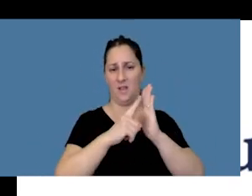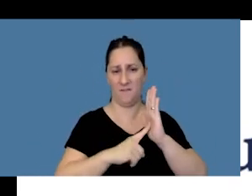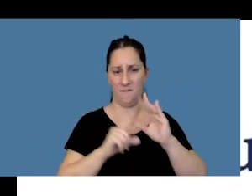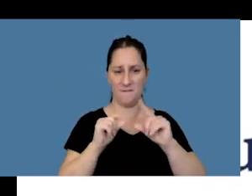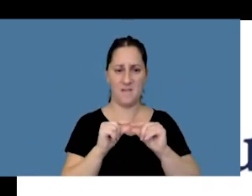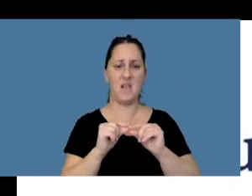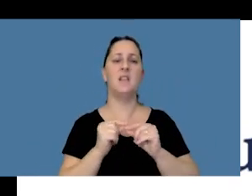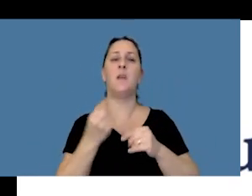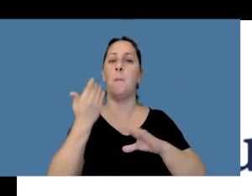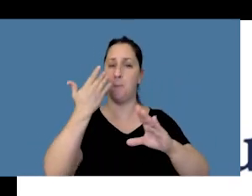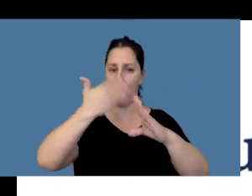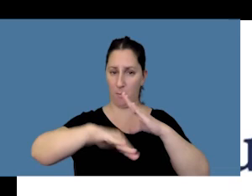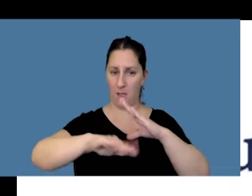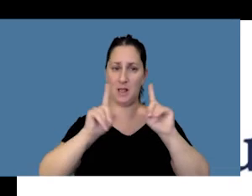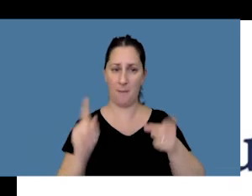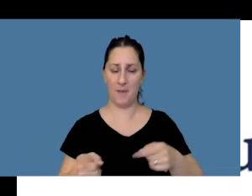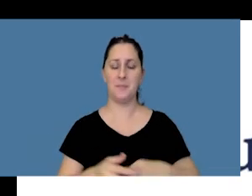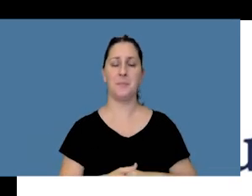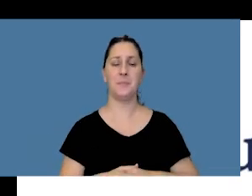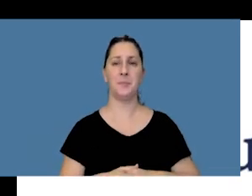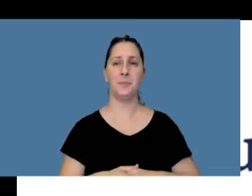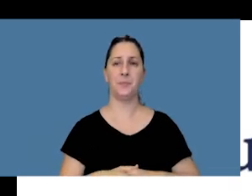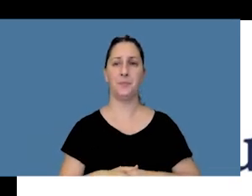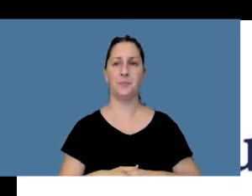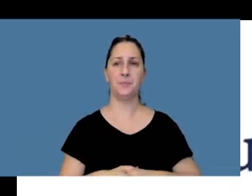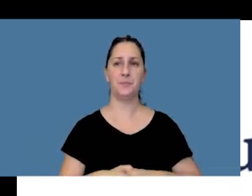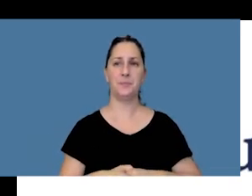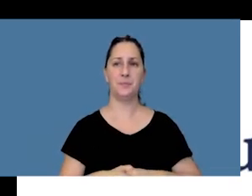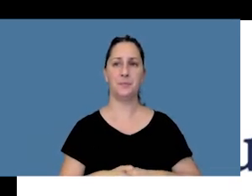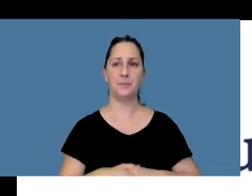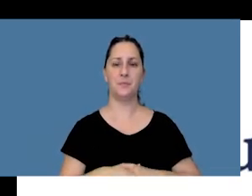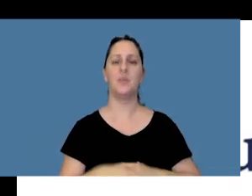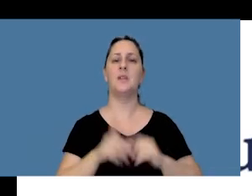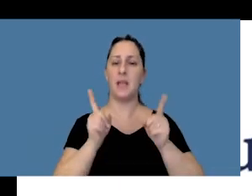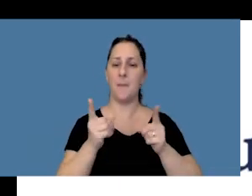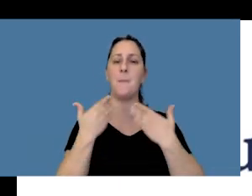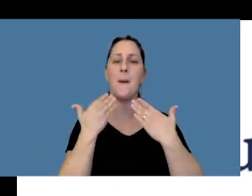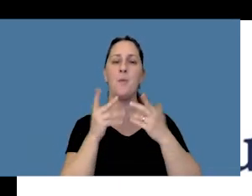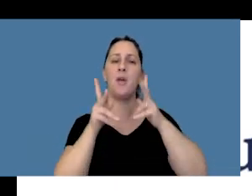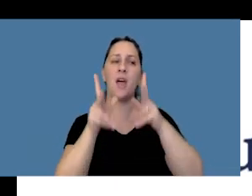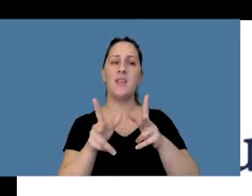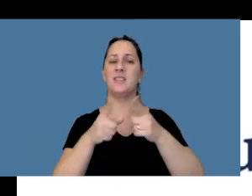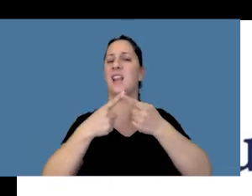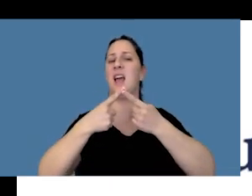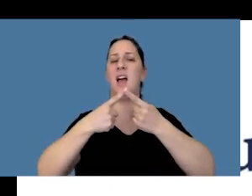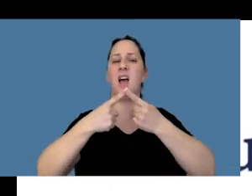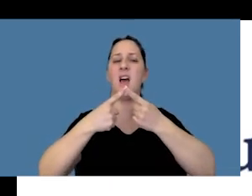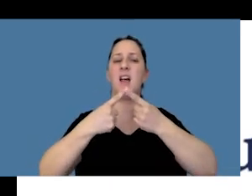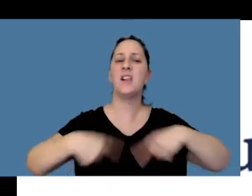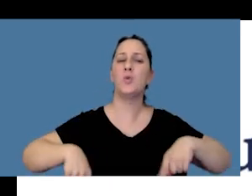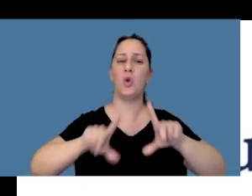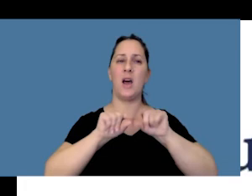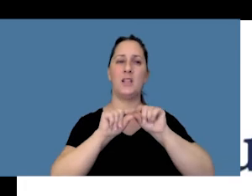forma electrónica, y va a poder también establecer el recurso del